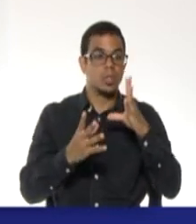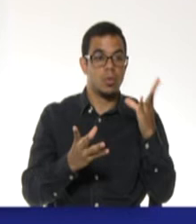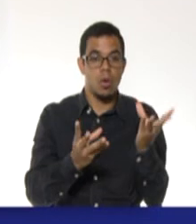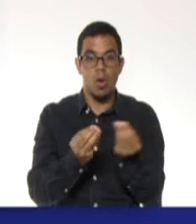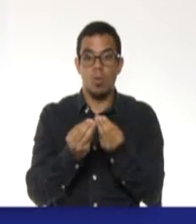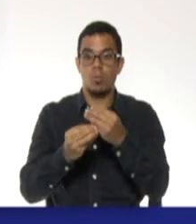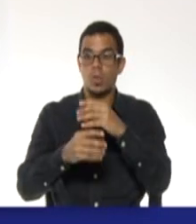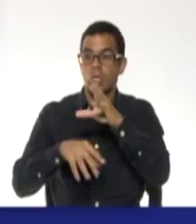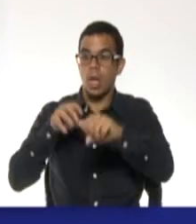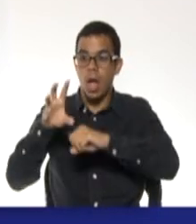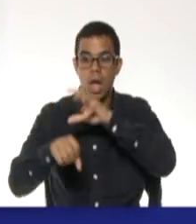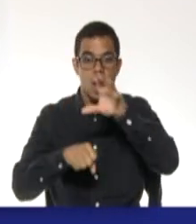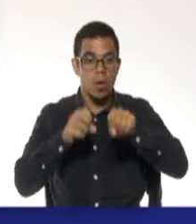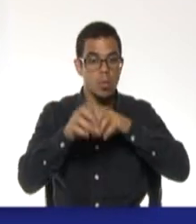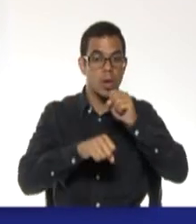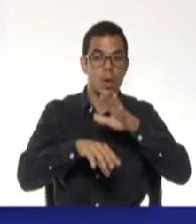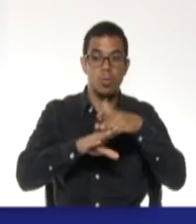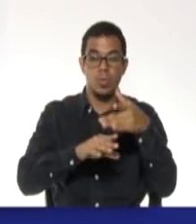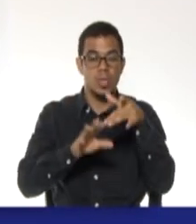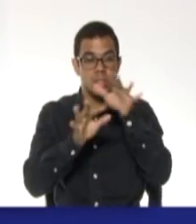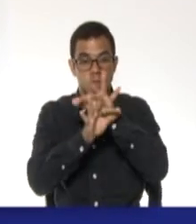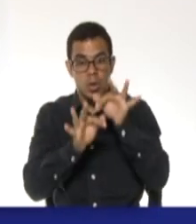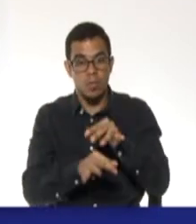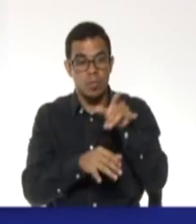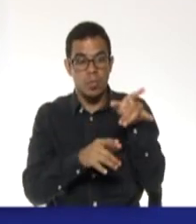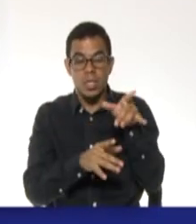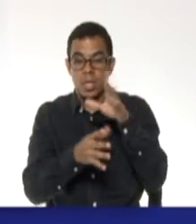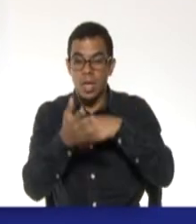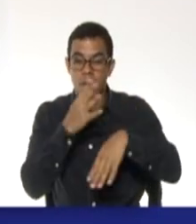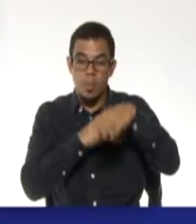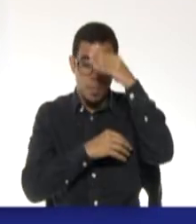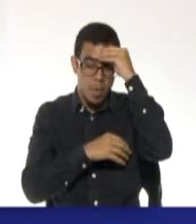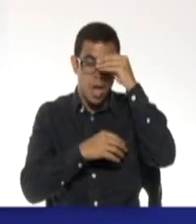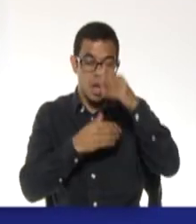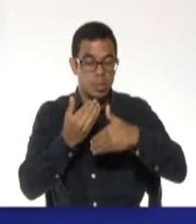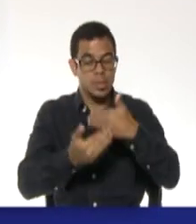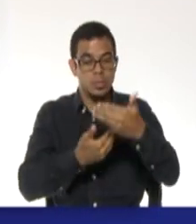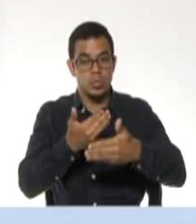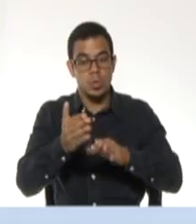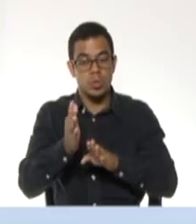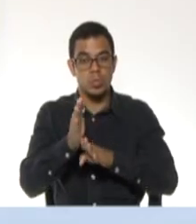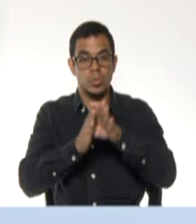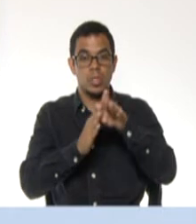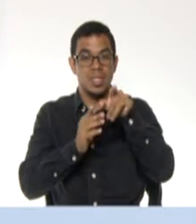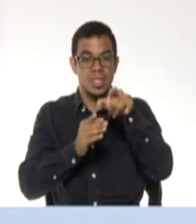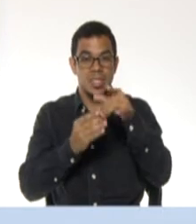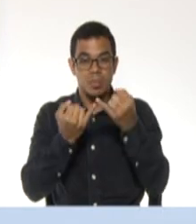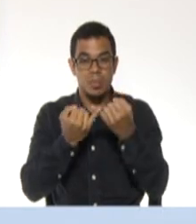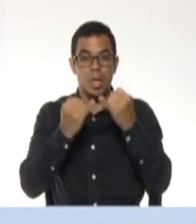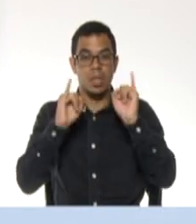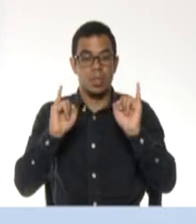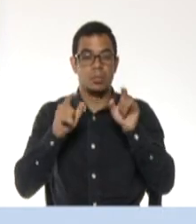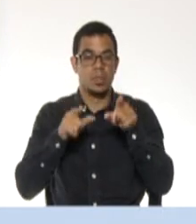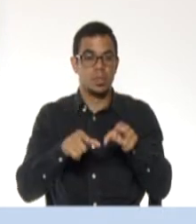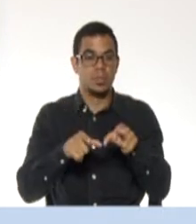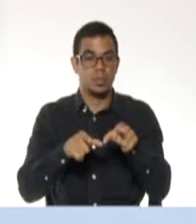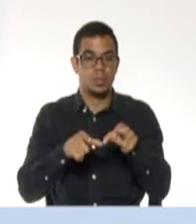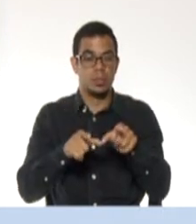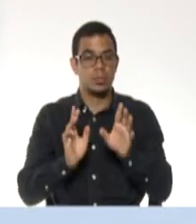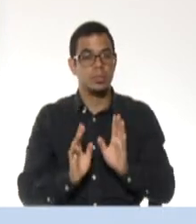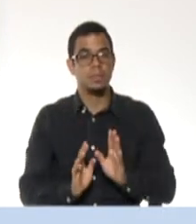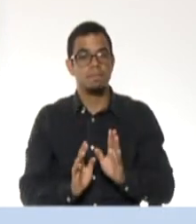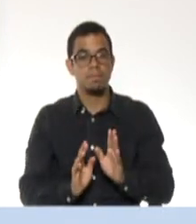nosotros podemos realizar, porque es una manera en la que vamos a ir logrando poco a poco esa independencia y esa